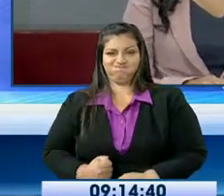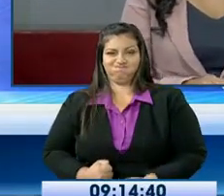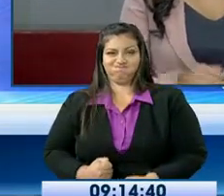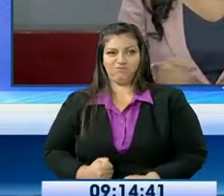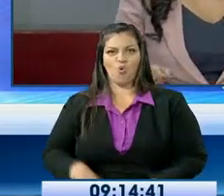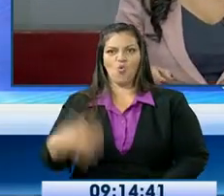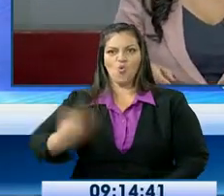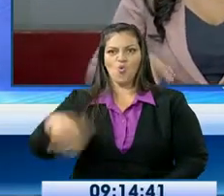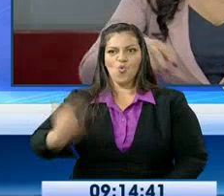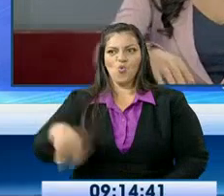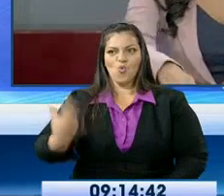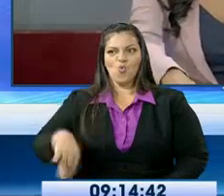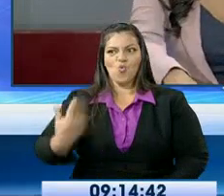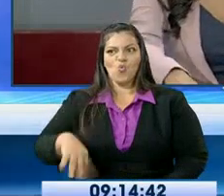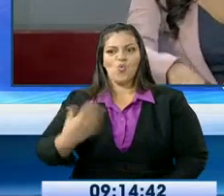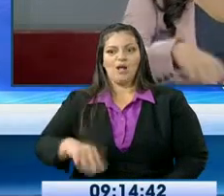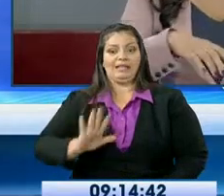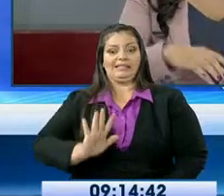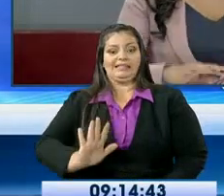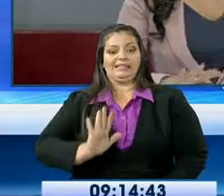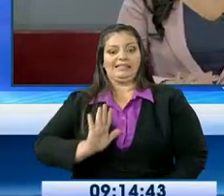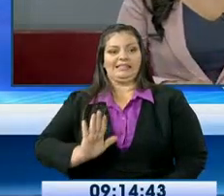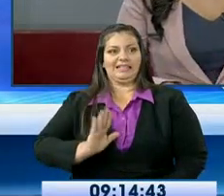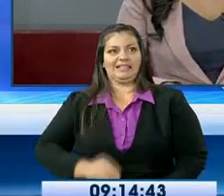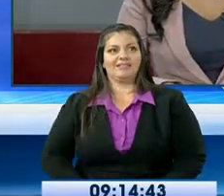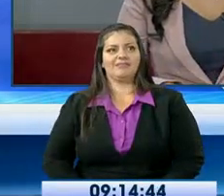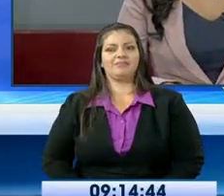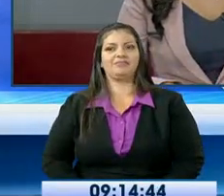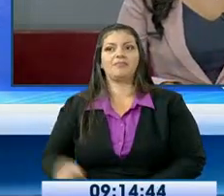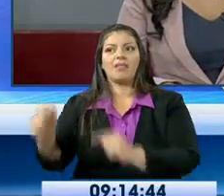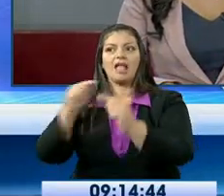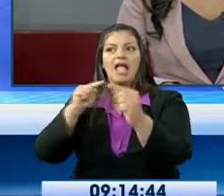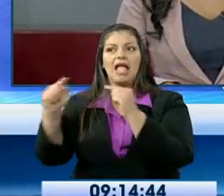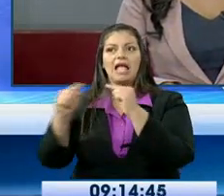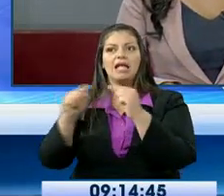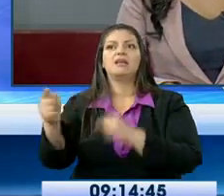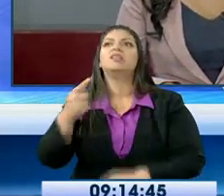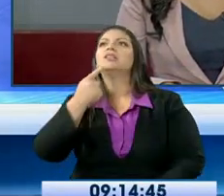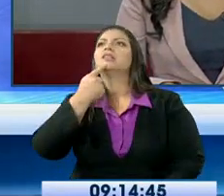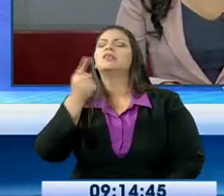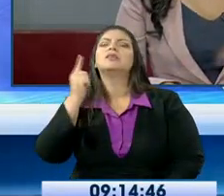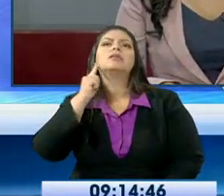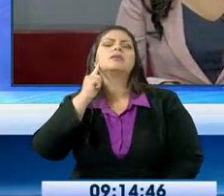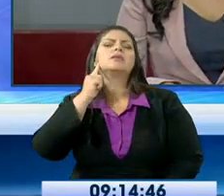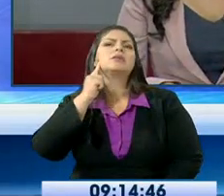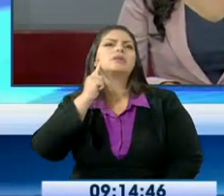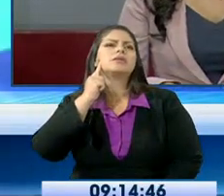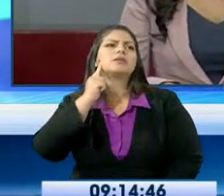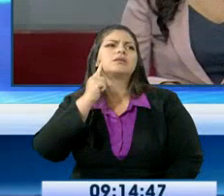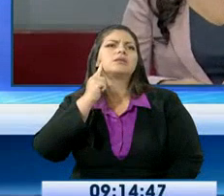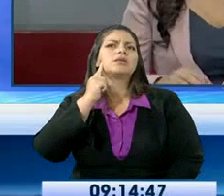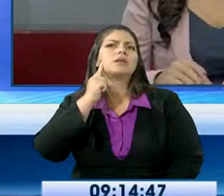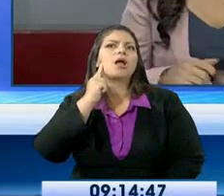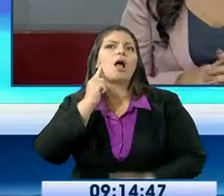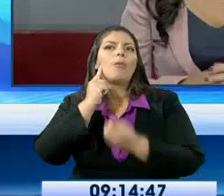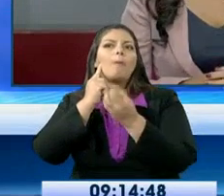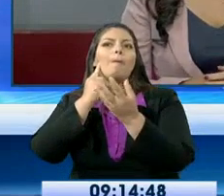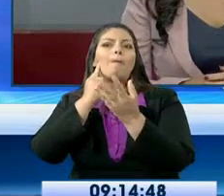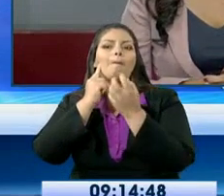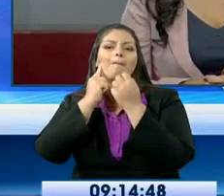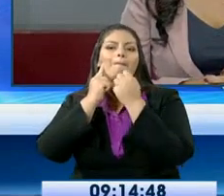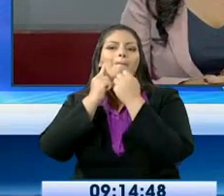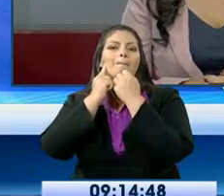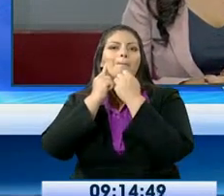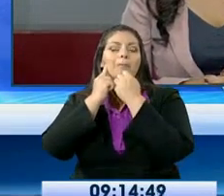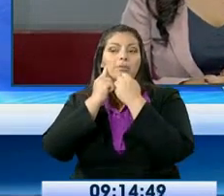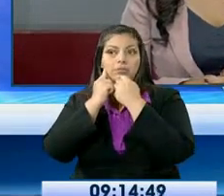Ya. ¡Ay, ay, ay! Se quedó calladito el productor. ¿Cómo dice el productor? Ah, no, eso no digo. Ah, que tú sabes que